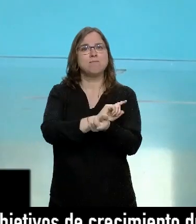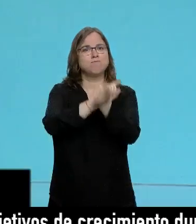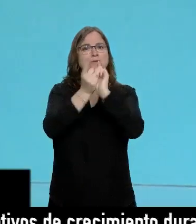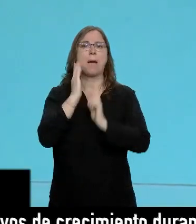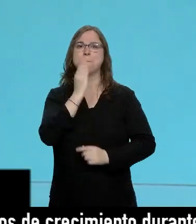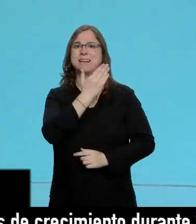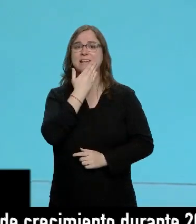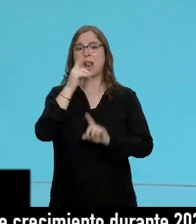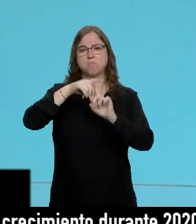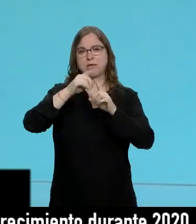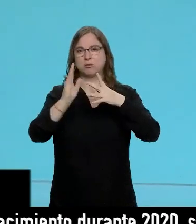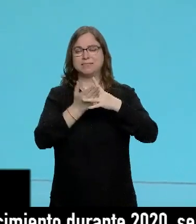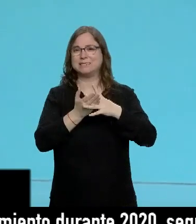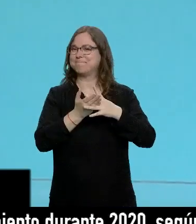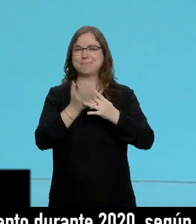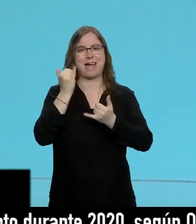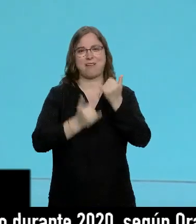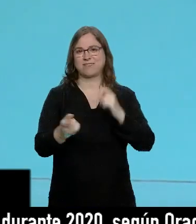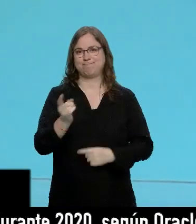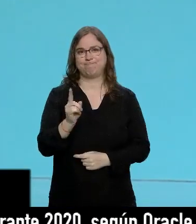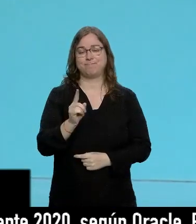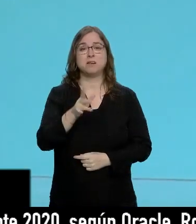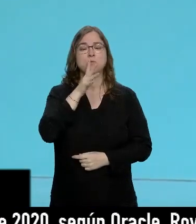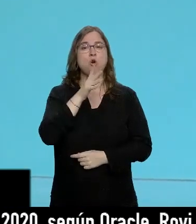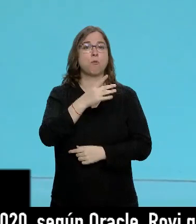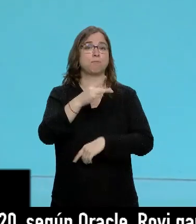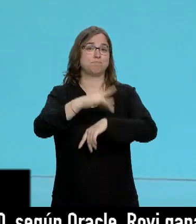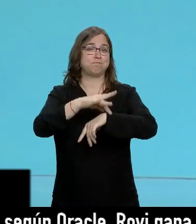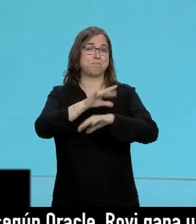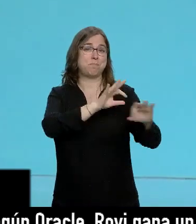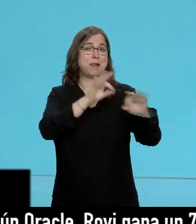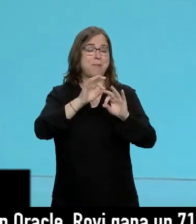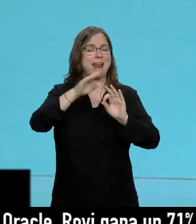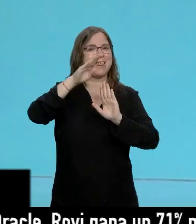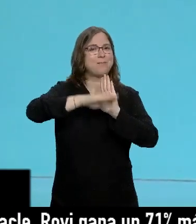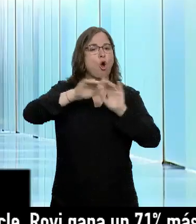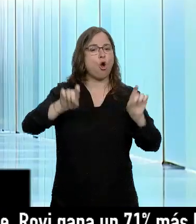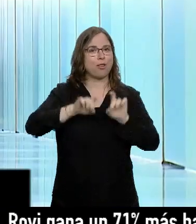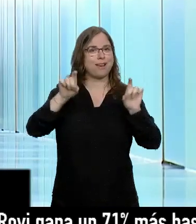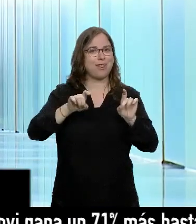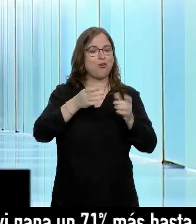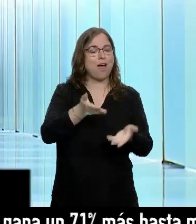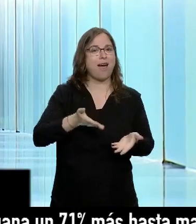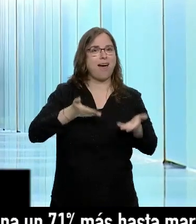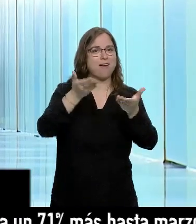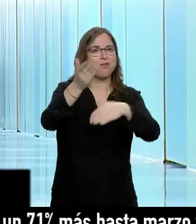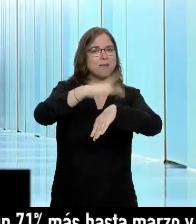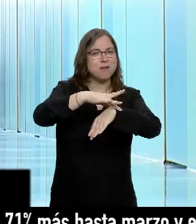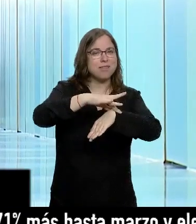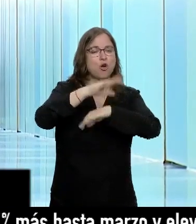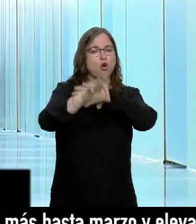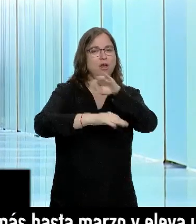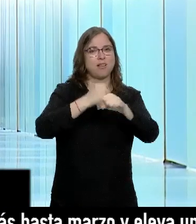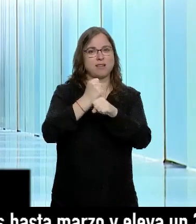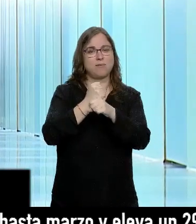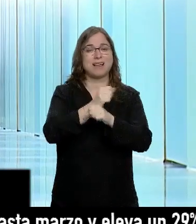completo a mediados de mayo, pero no va a ser así. SACIL prepara un programa informático que ayude a los profesionales a organizar el trabajo,